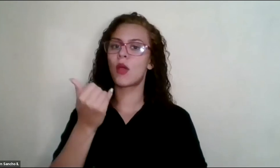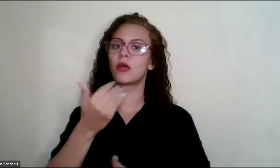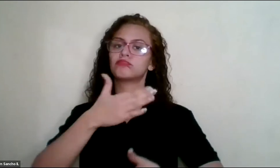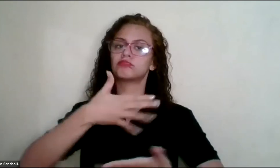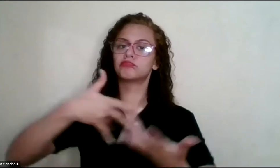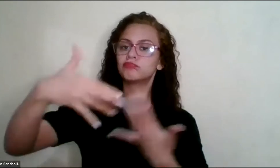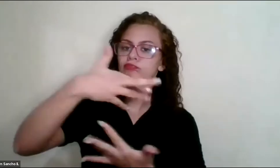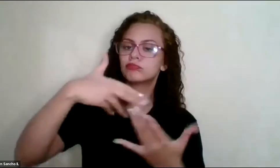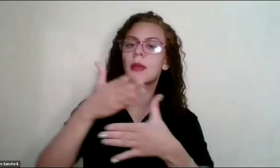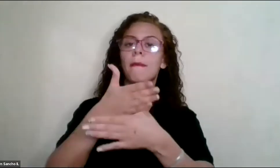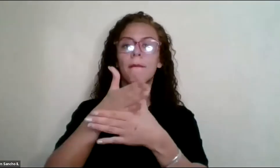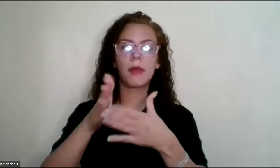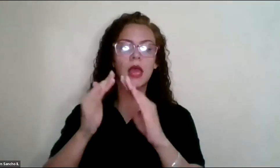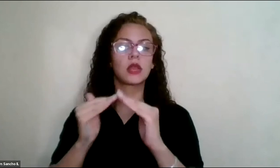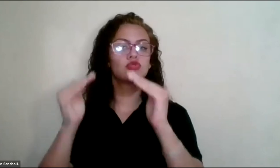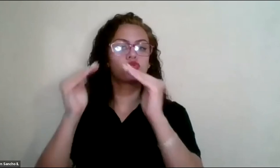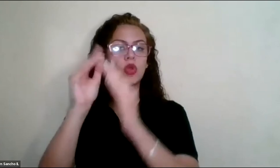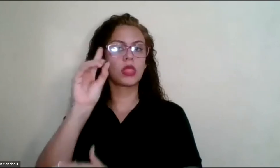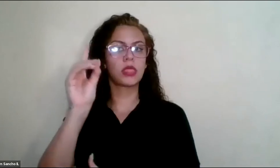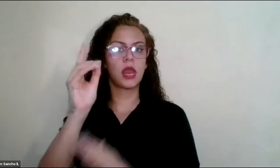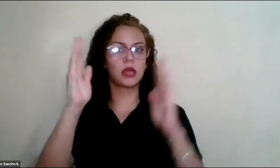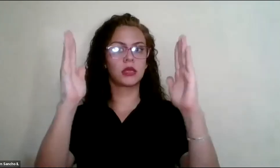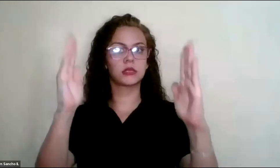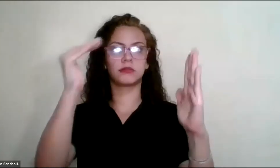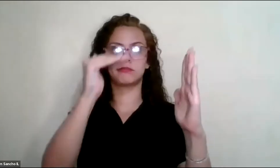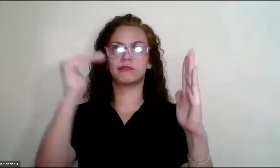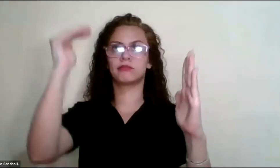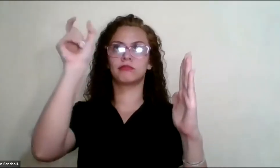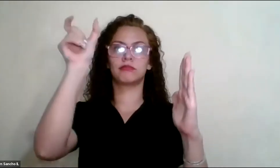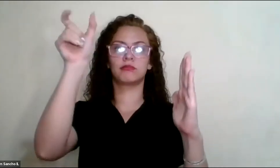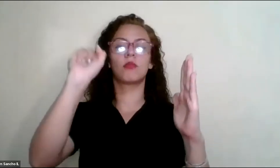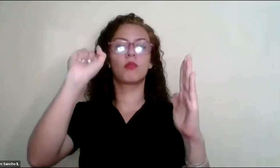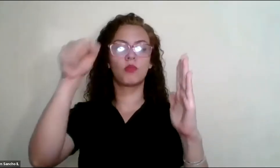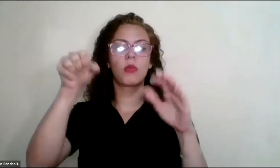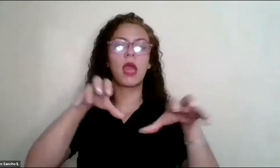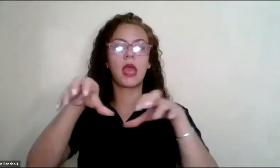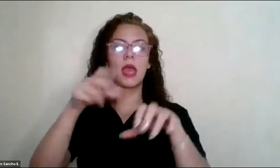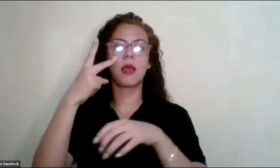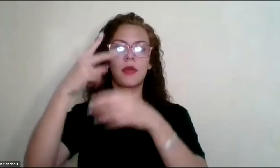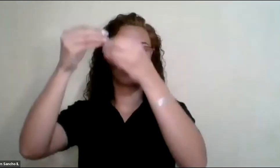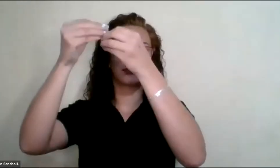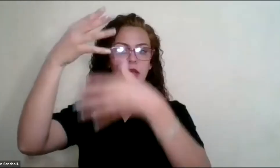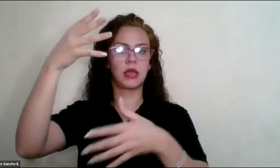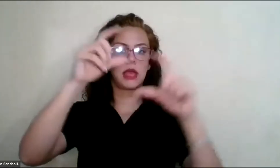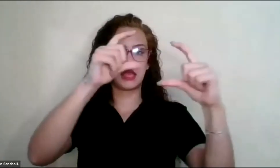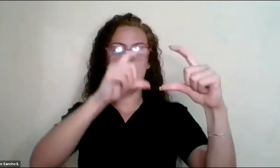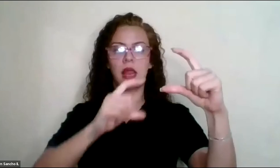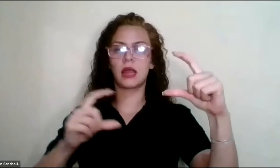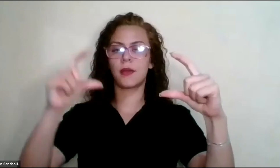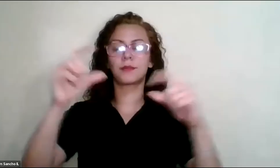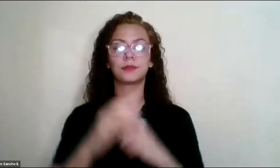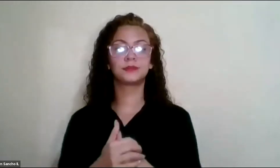experiencia, en la parte superior derecha de la pantalla, pueden activar la vista de galería. Esto